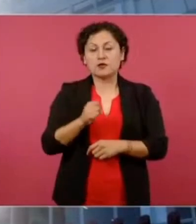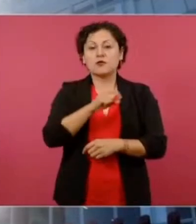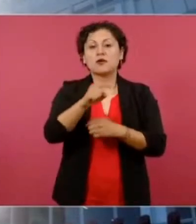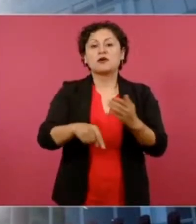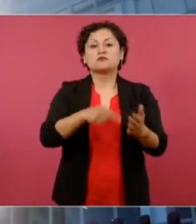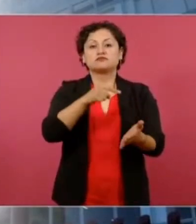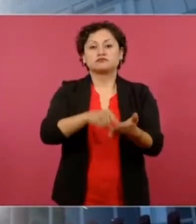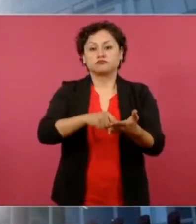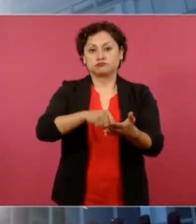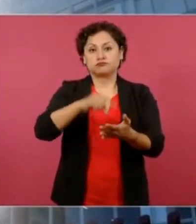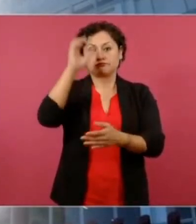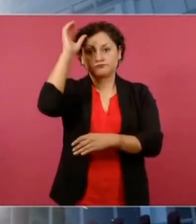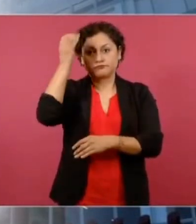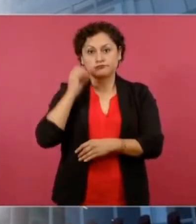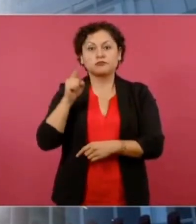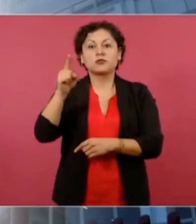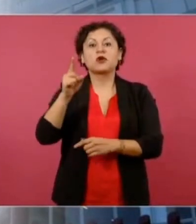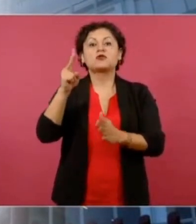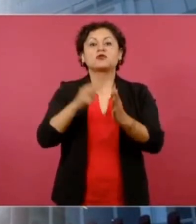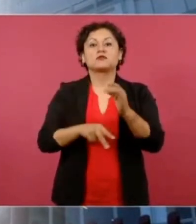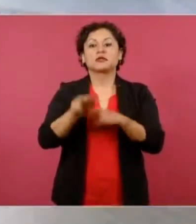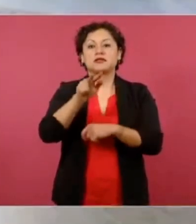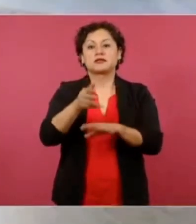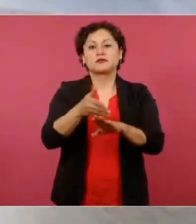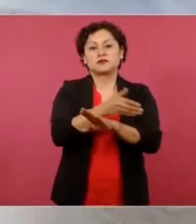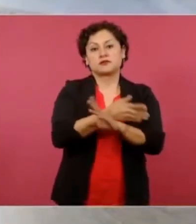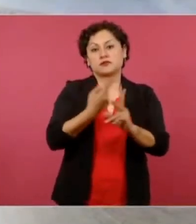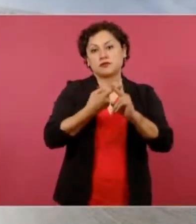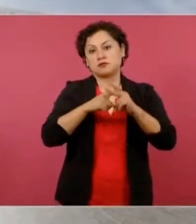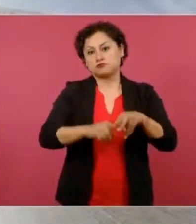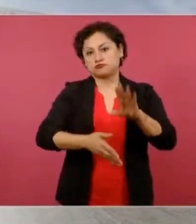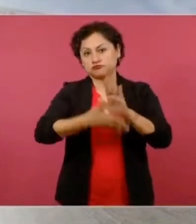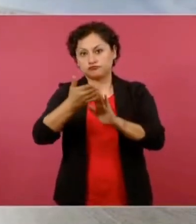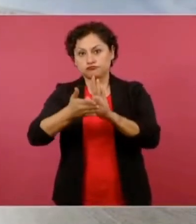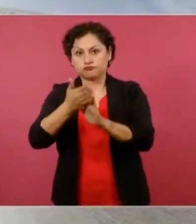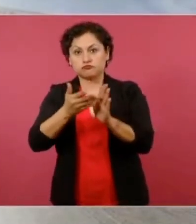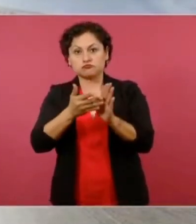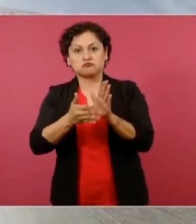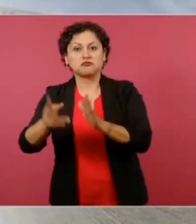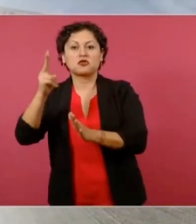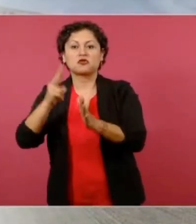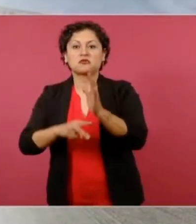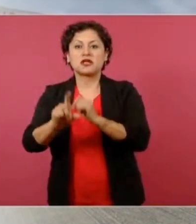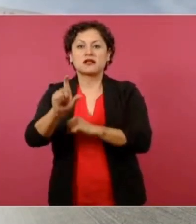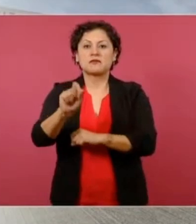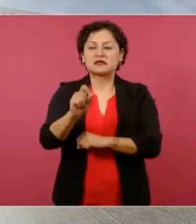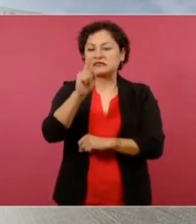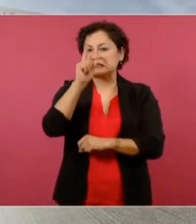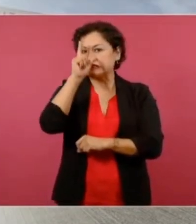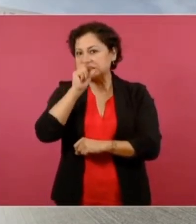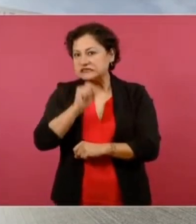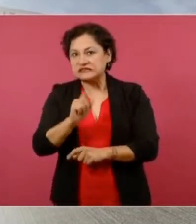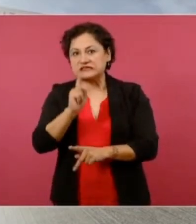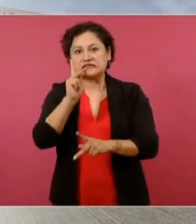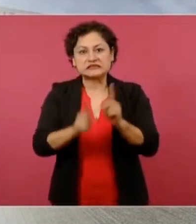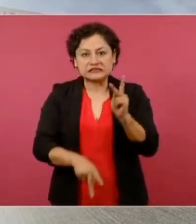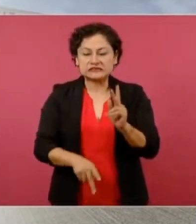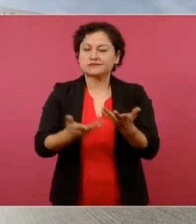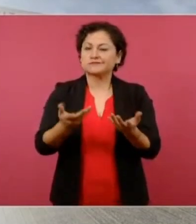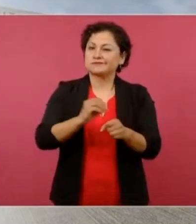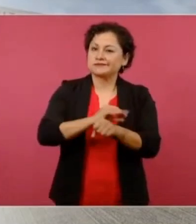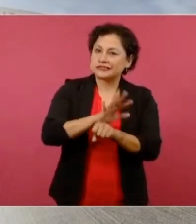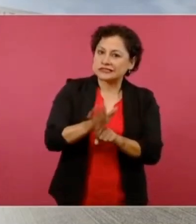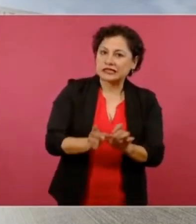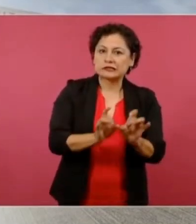su construcción en 2018, se debía de haber terminado en 2020, pero entre la pandemia y algunos retrasos, sobre